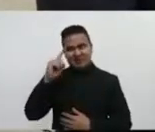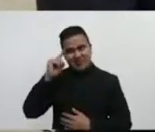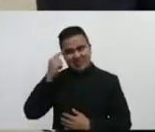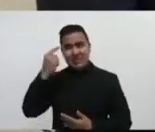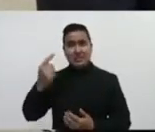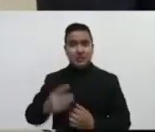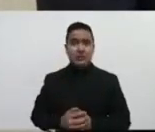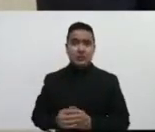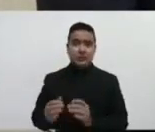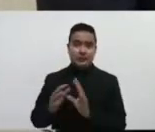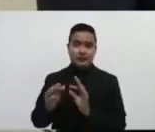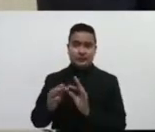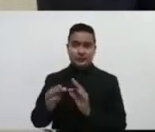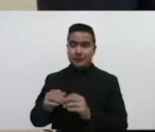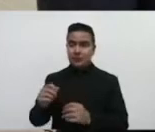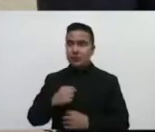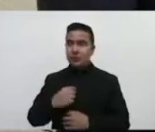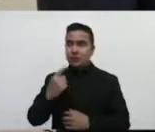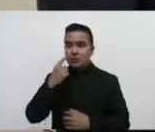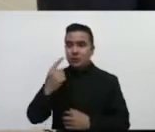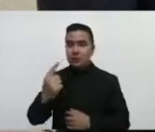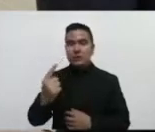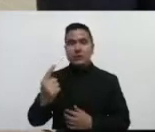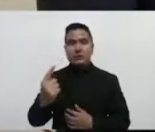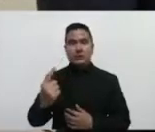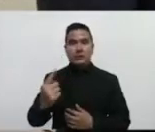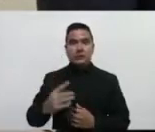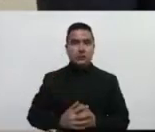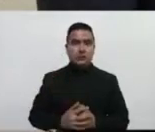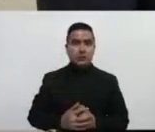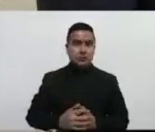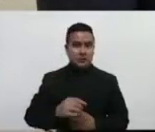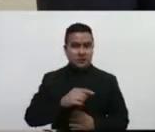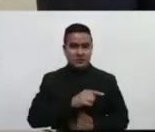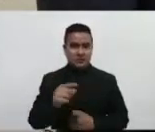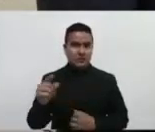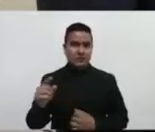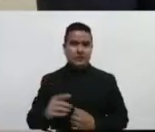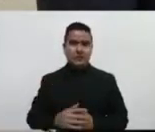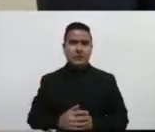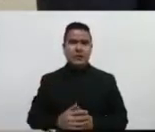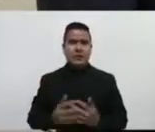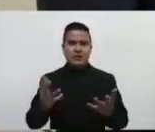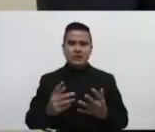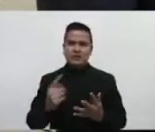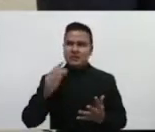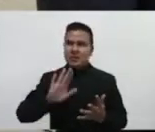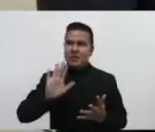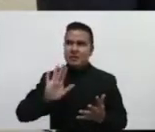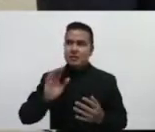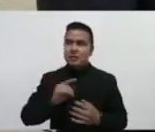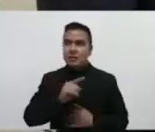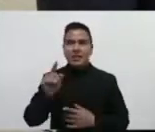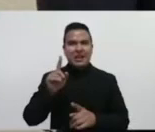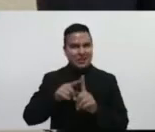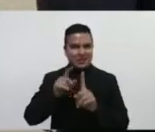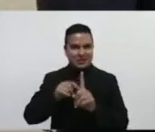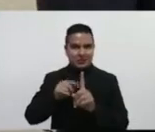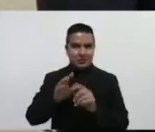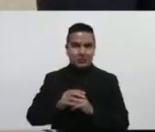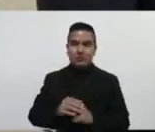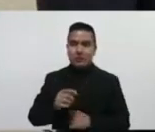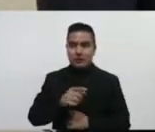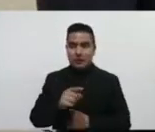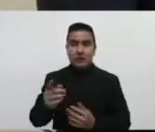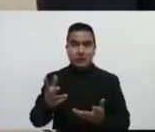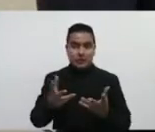un promocional que a mí la verdad me daba mucho coraje cuando lo veíamos y lo analizamos en la Comisión de